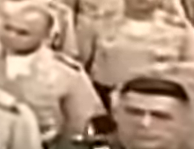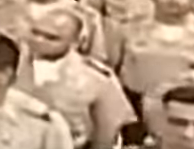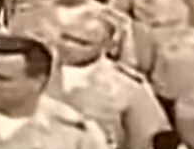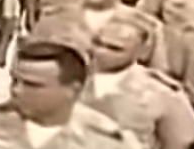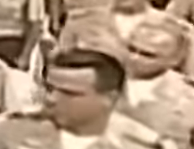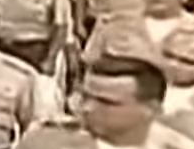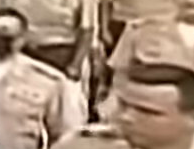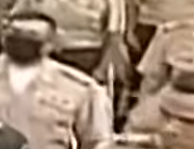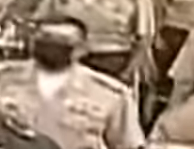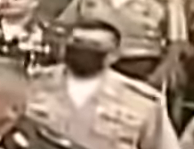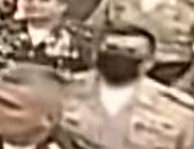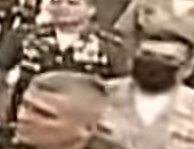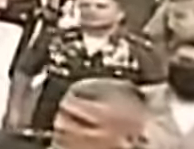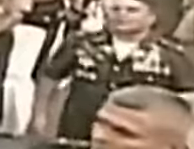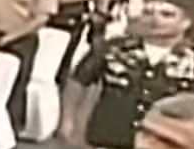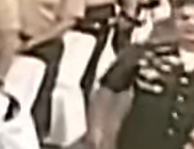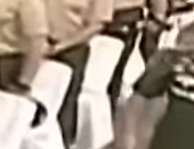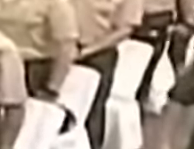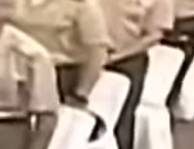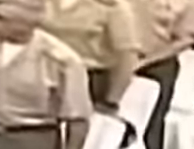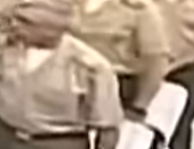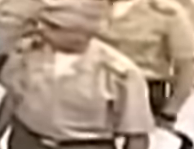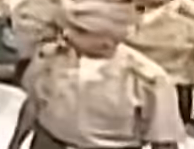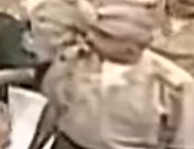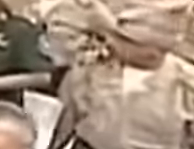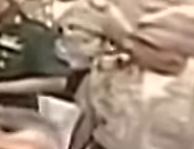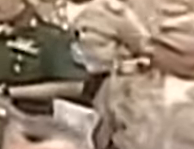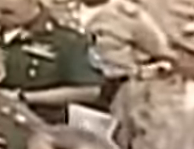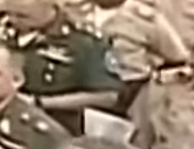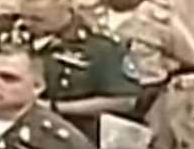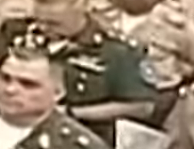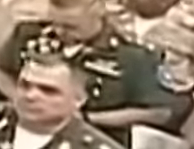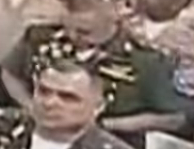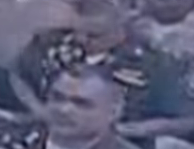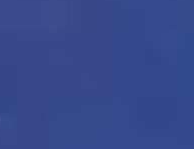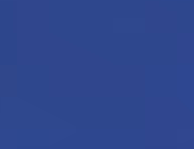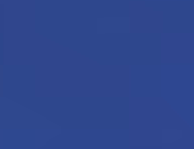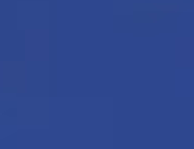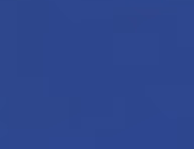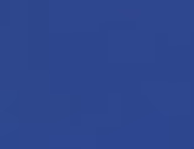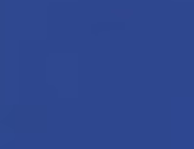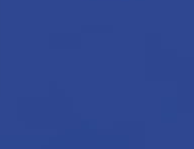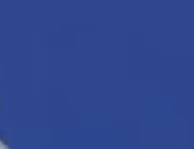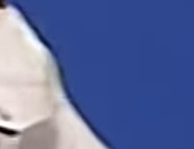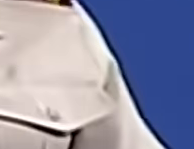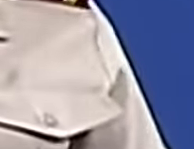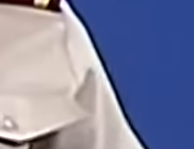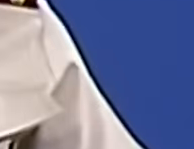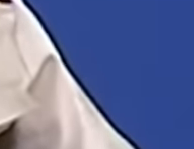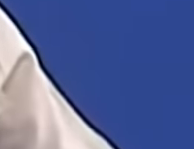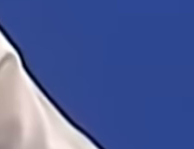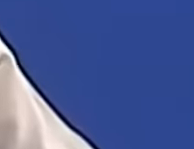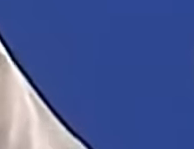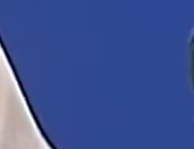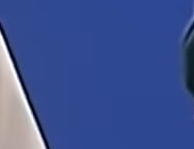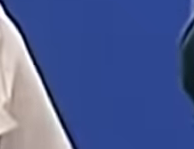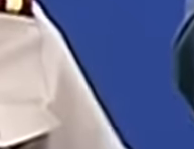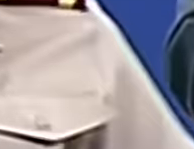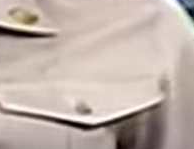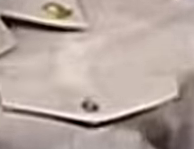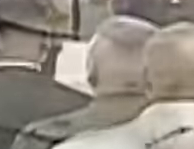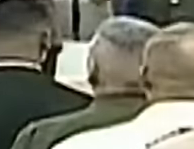quien libertó esta nación. Y hoy me toca defenderla con el arpa y el bordón, con el cuatro y